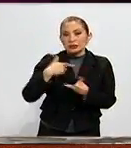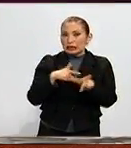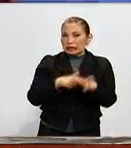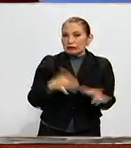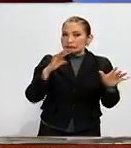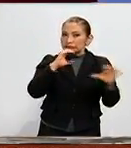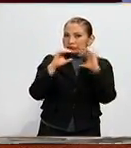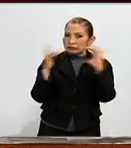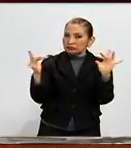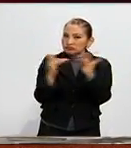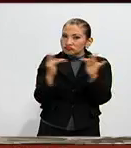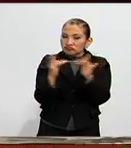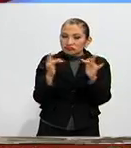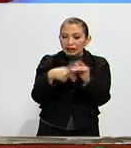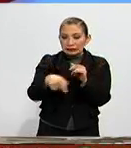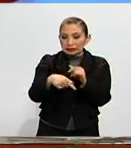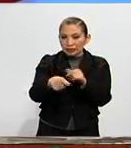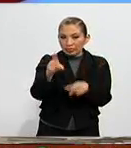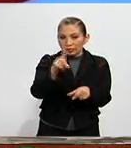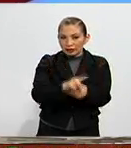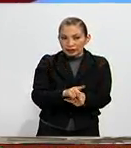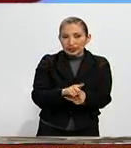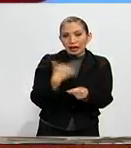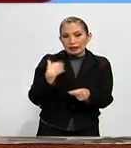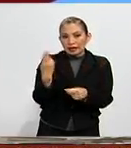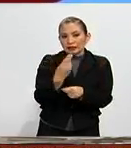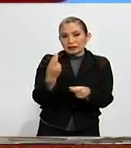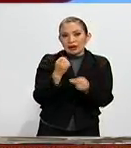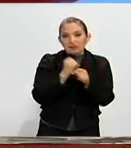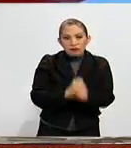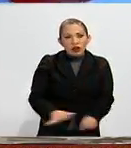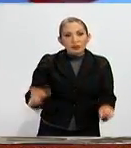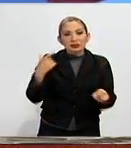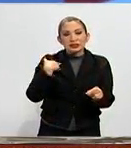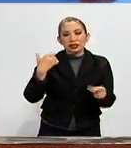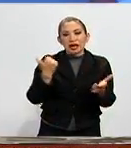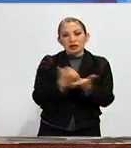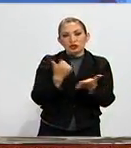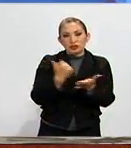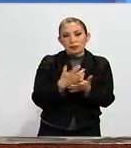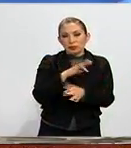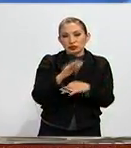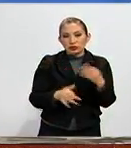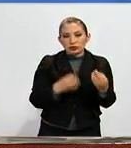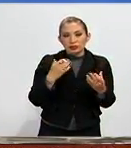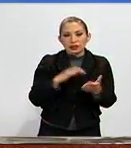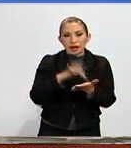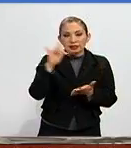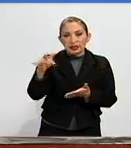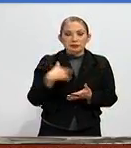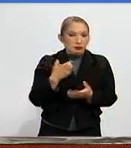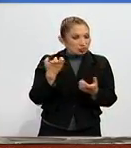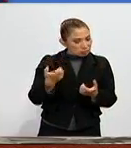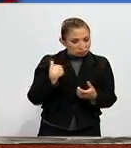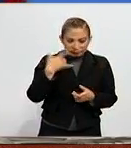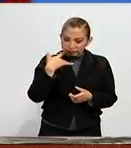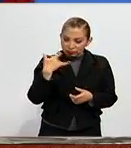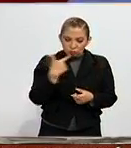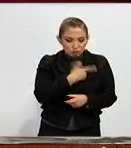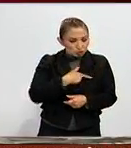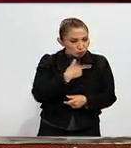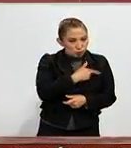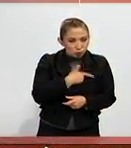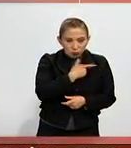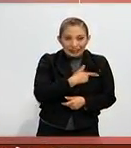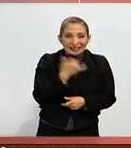permanecer en comunicación en estos días donde se necesita mucha información y colaboración por parte de todos. Gracias, secretario. Para eso estamos y lo hacemos con mucho